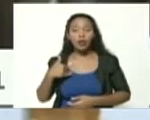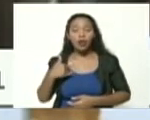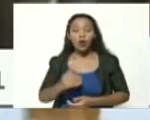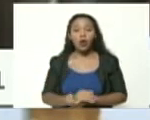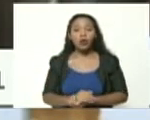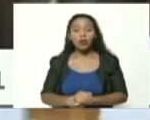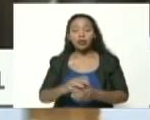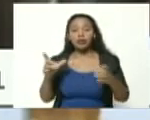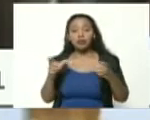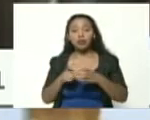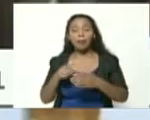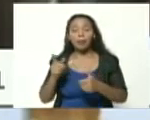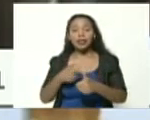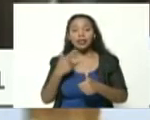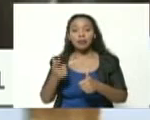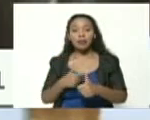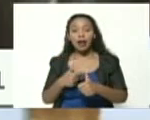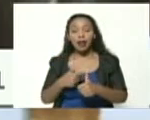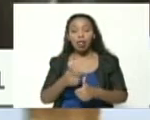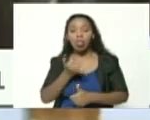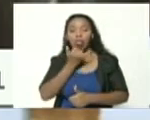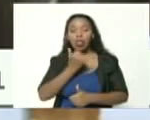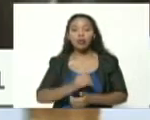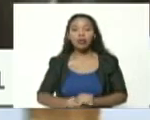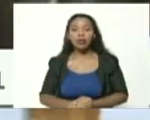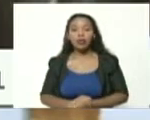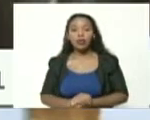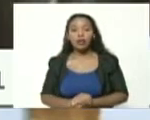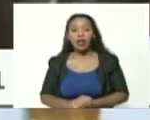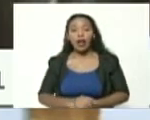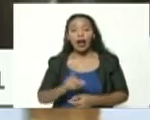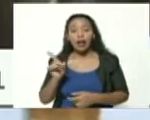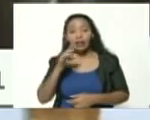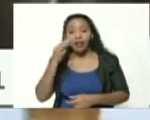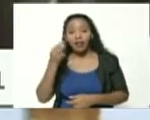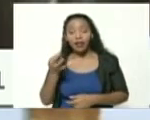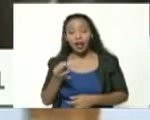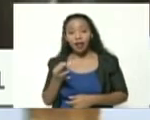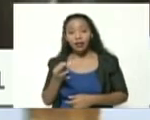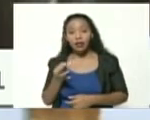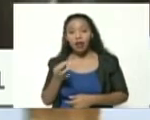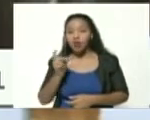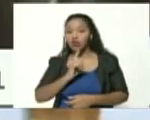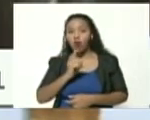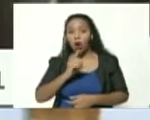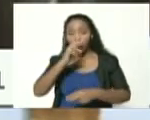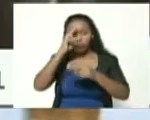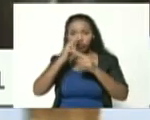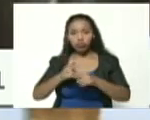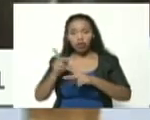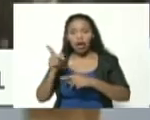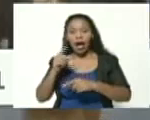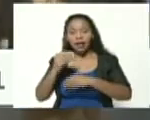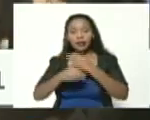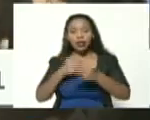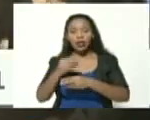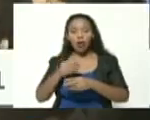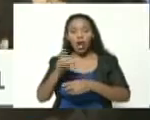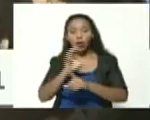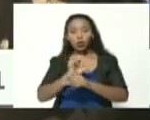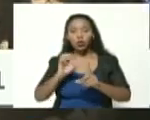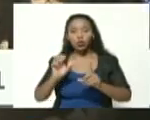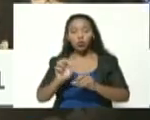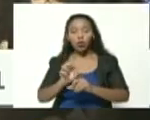único de principal hegemón. Esta realidad no está obedeciendo a los tradicionales parámetros